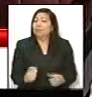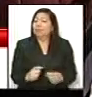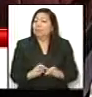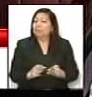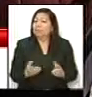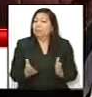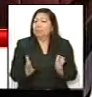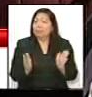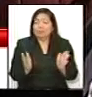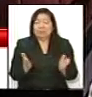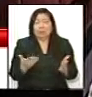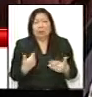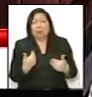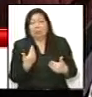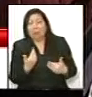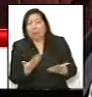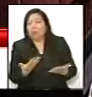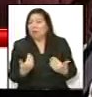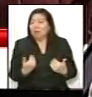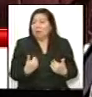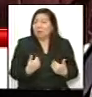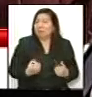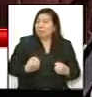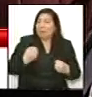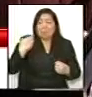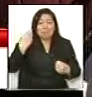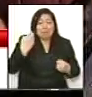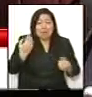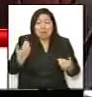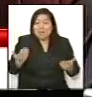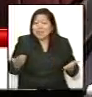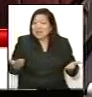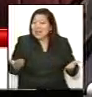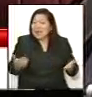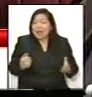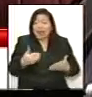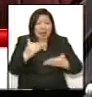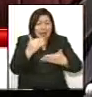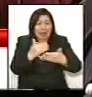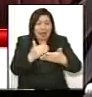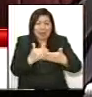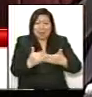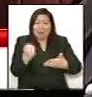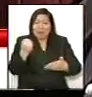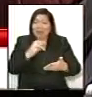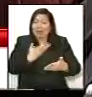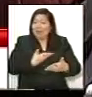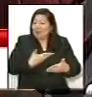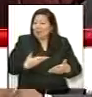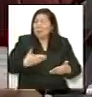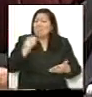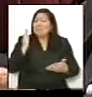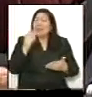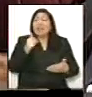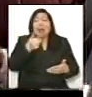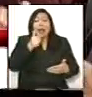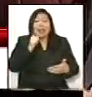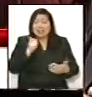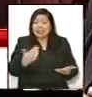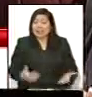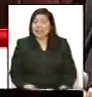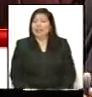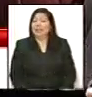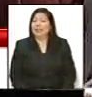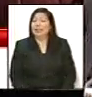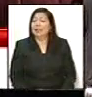Parlamento cuadrapléjico. No tiene reacción política. La agenda no las está poniendo el Poder Ejecutivo. Ayer ha habido